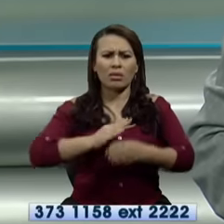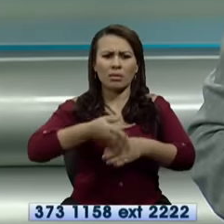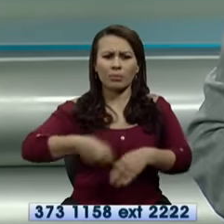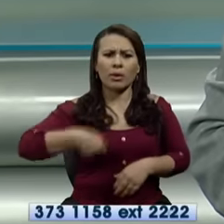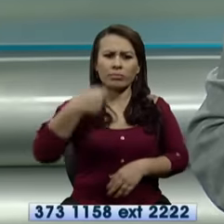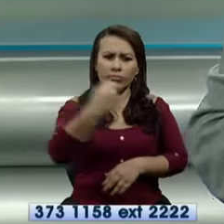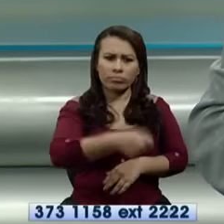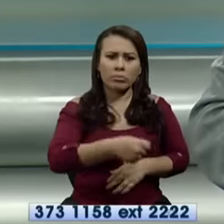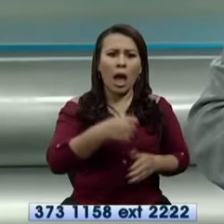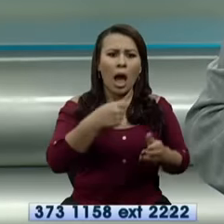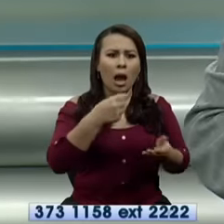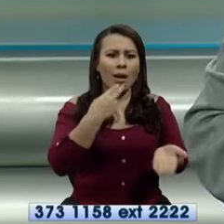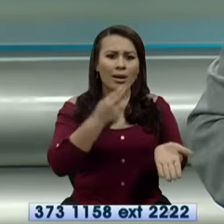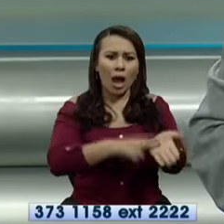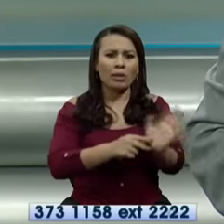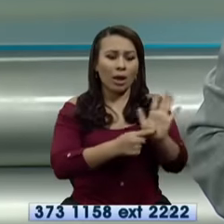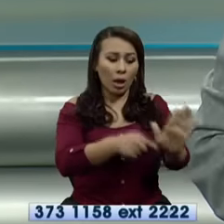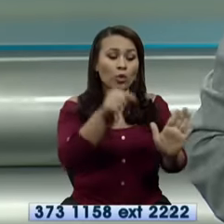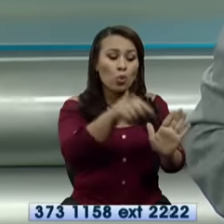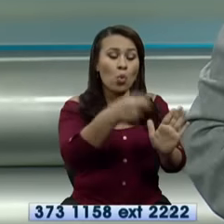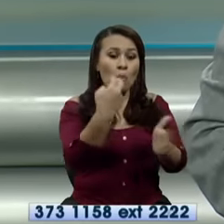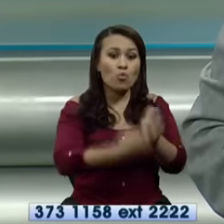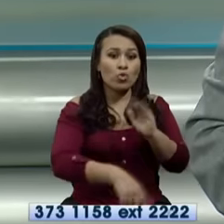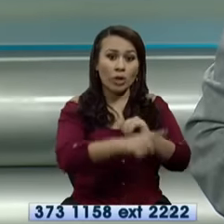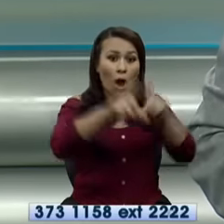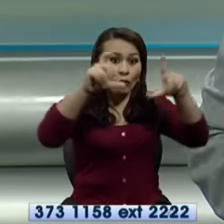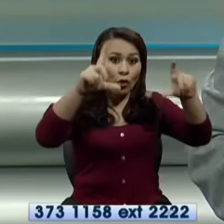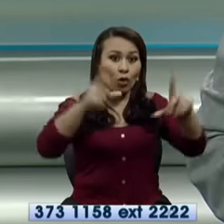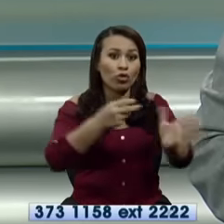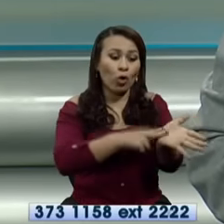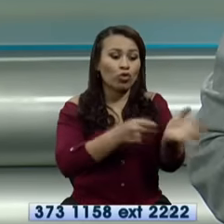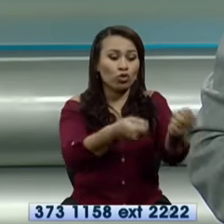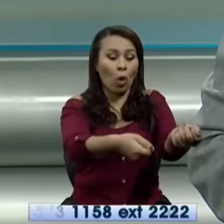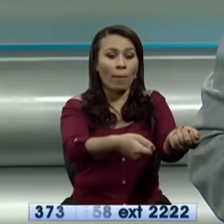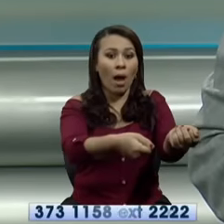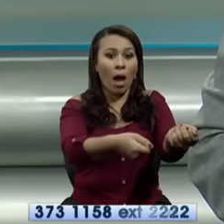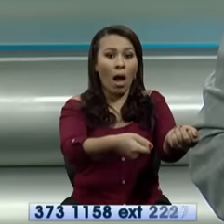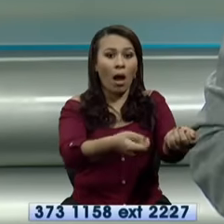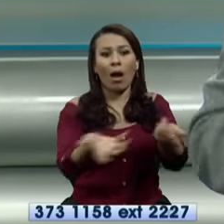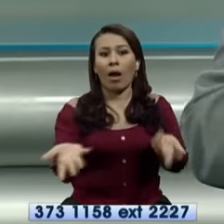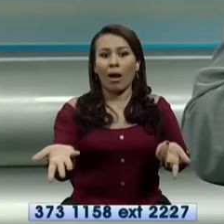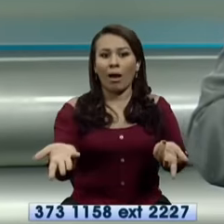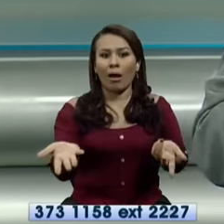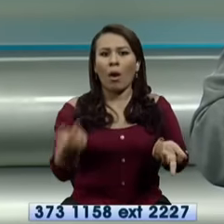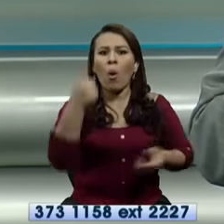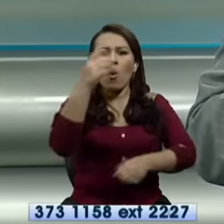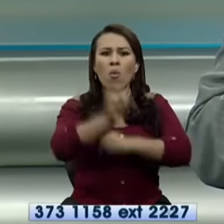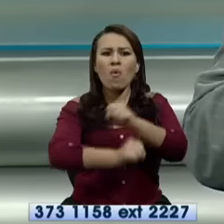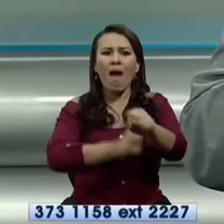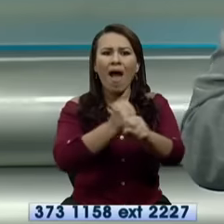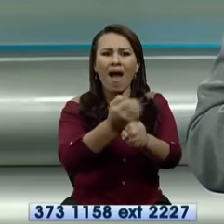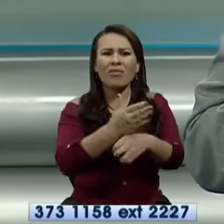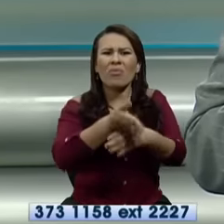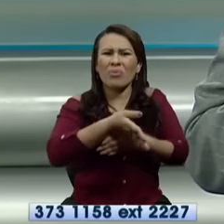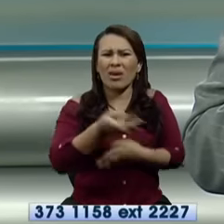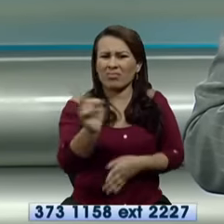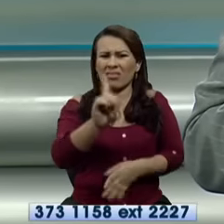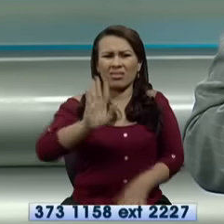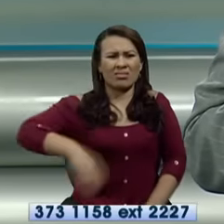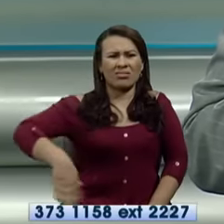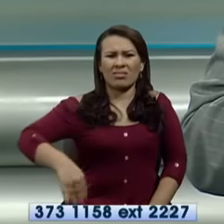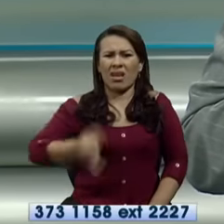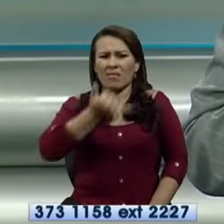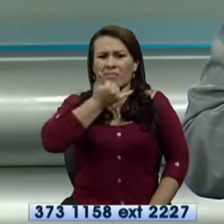o a quién le competa a quién le competa uno tiene derecho de ser informado